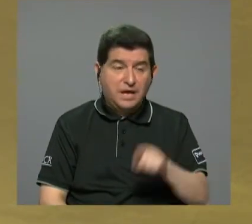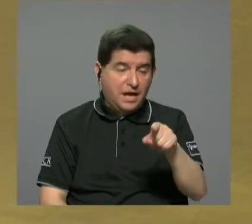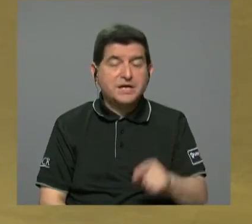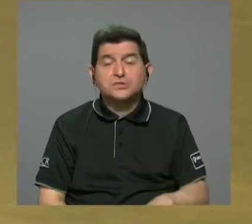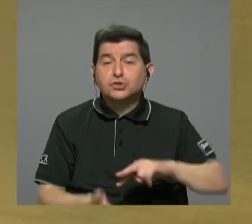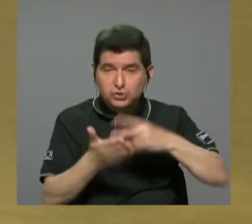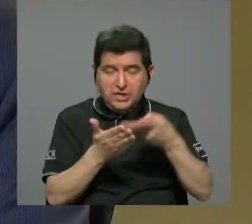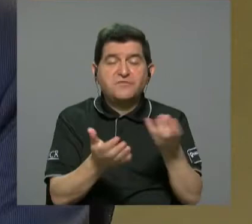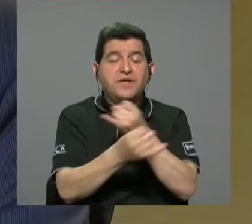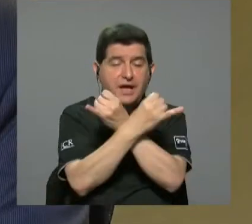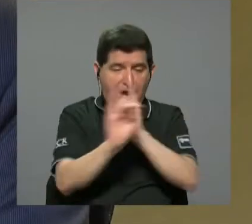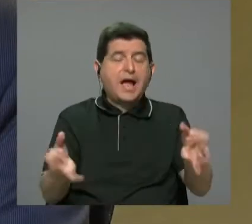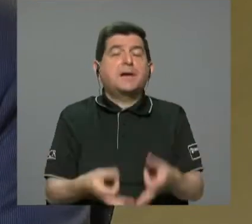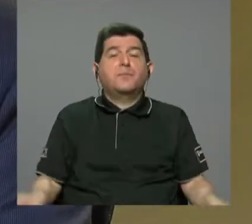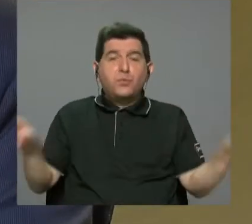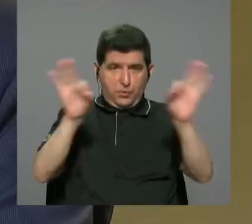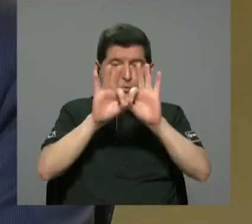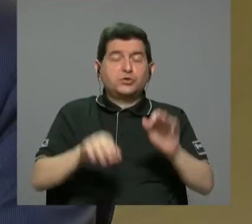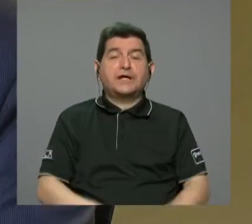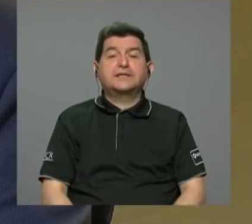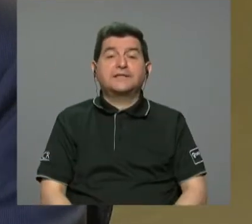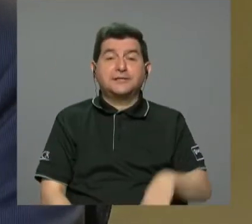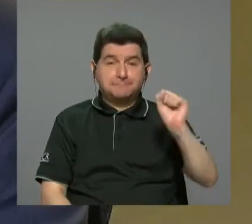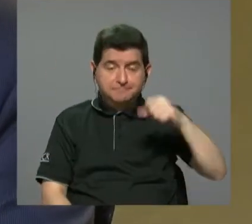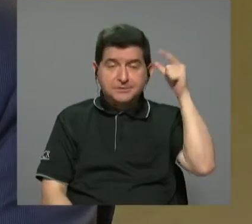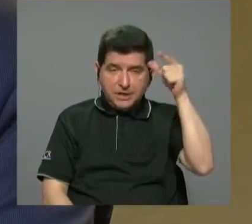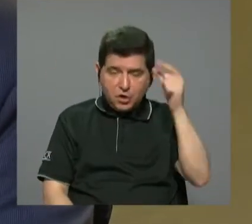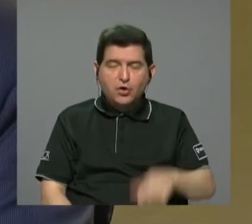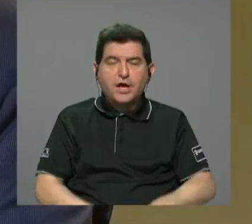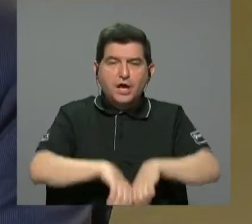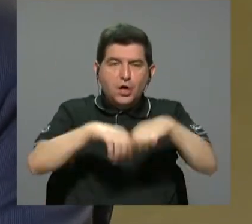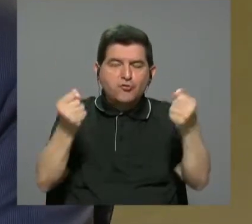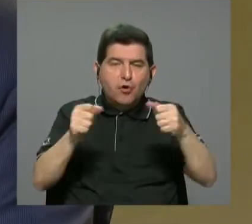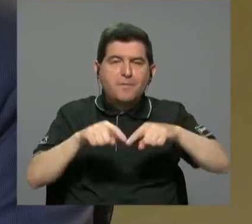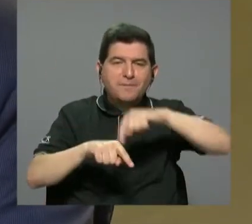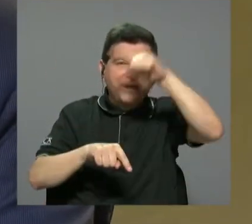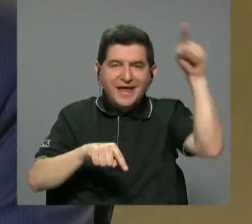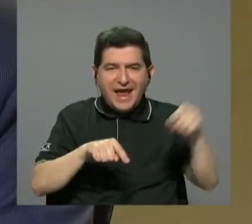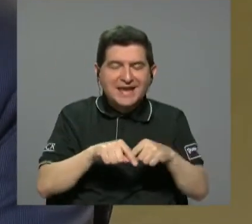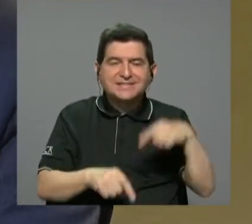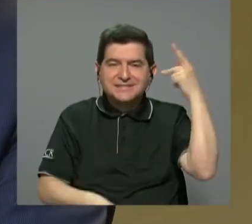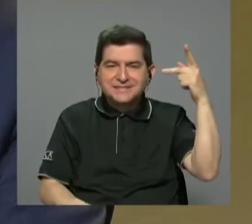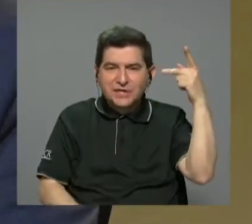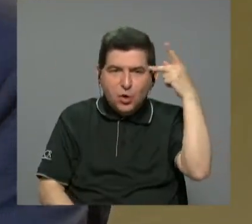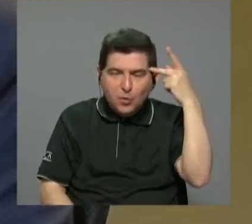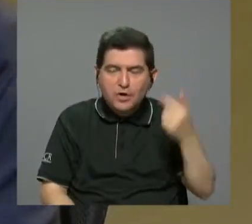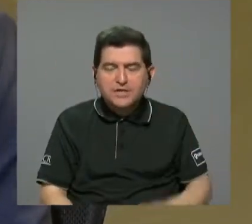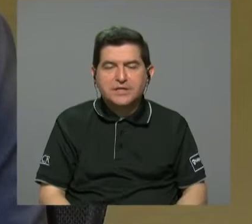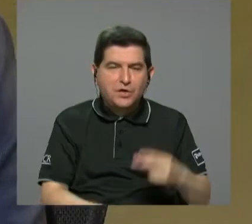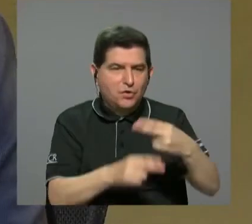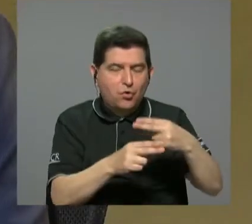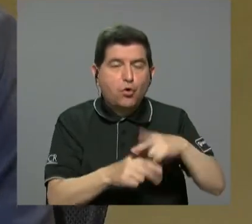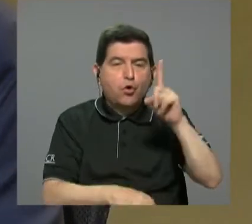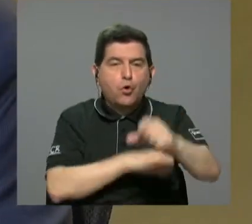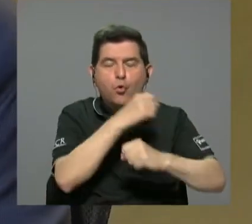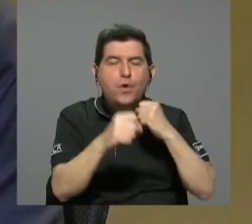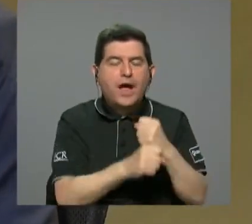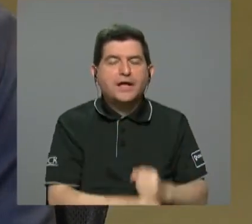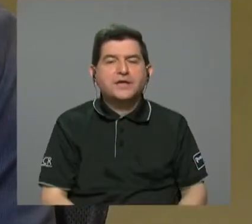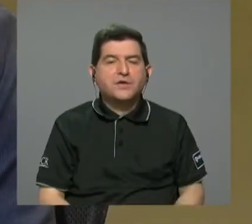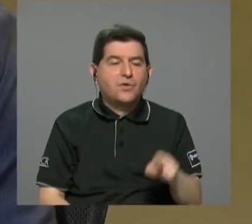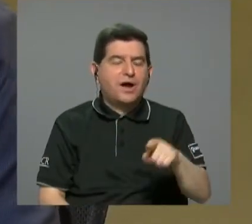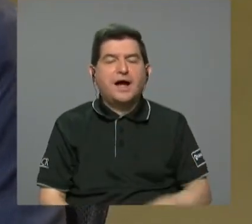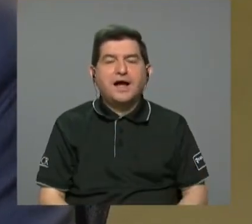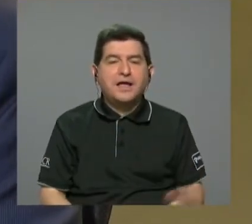independencia importante. Sin duda, porque rompe el ciclo político con ese nombramiento y le da un año de enfriamiento a la